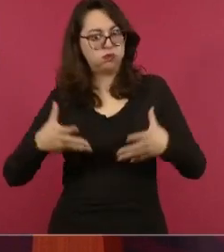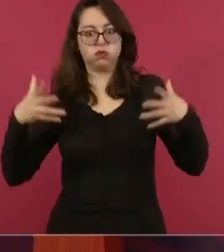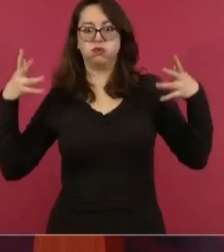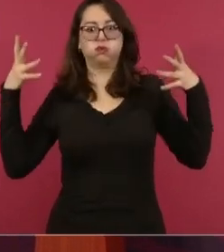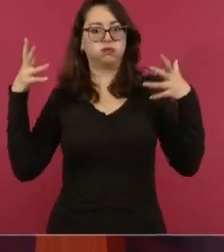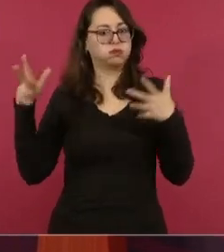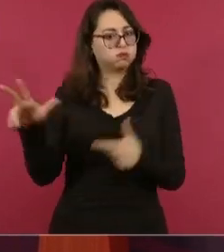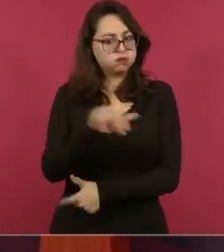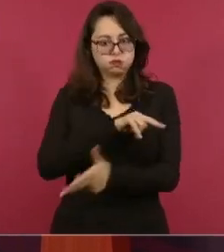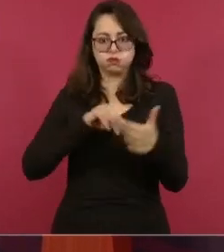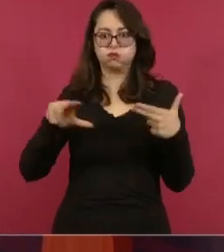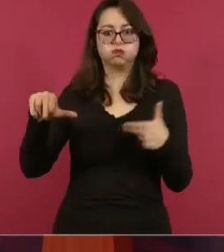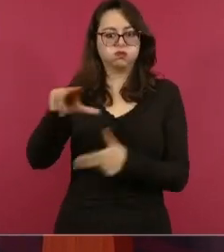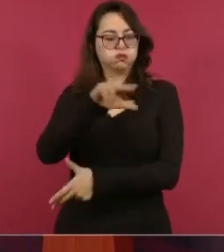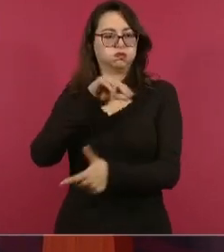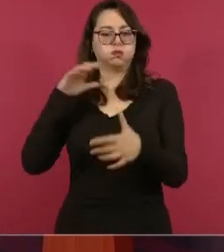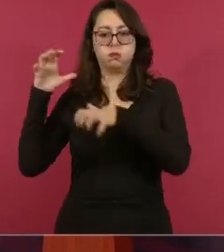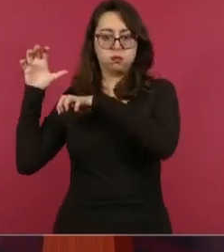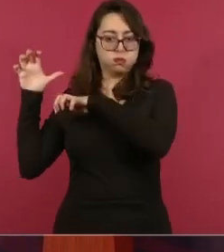y con tanta fuerza.